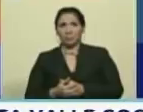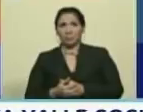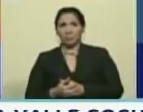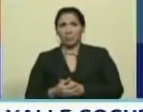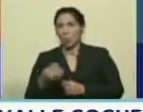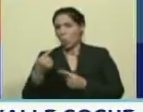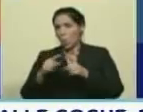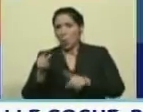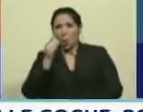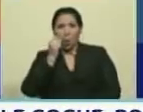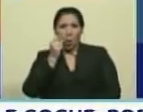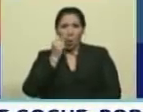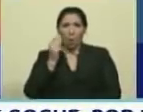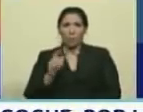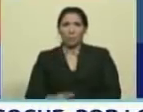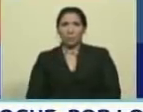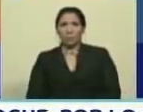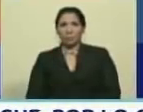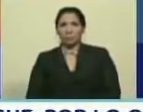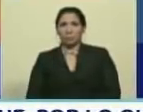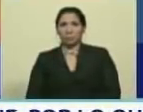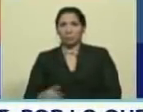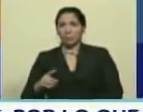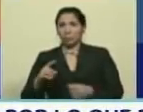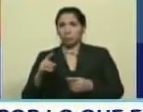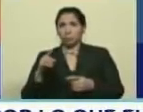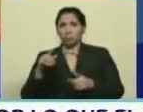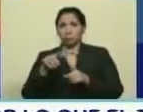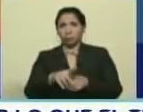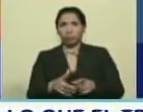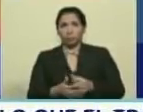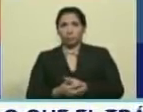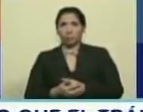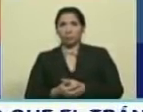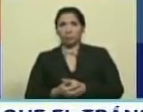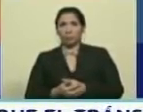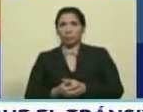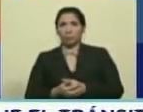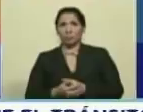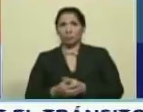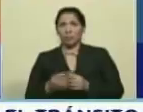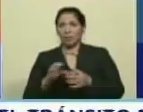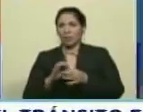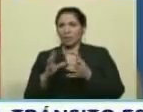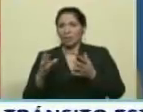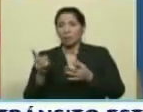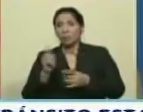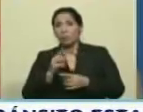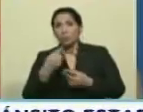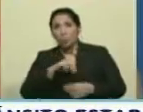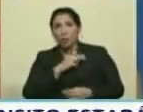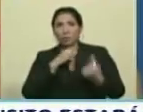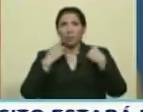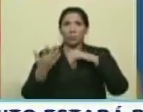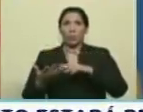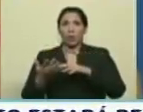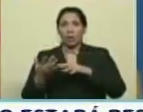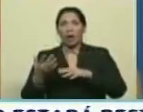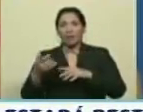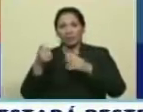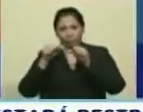Guatemala porque los quiches rodeaban a las sutujiles. Puesto que la desunión fue nuestra muerte, qué vulgar